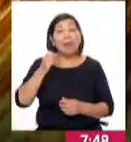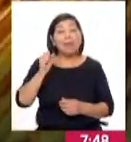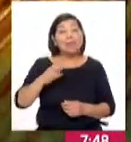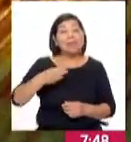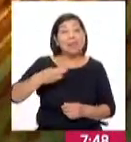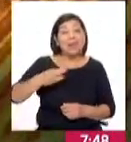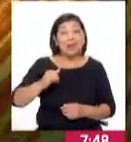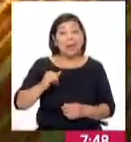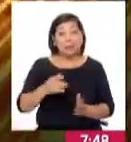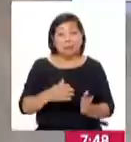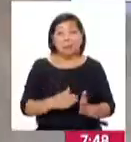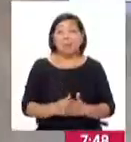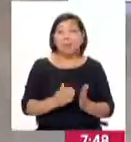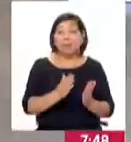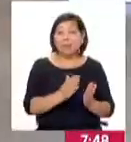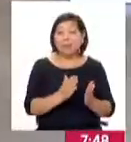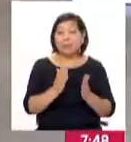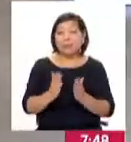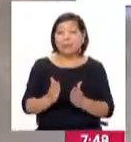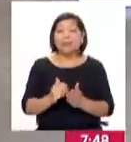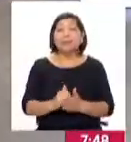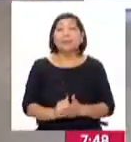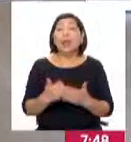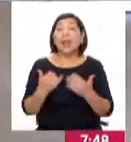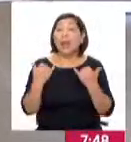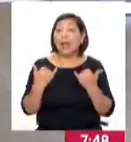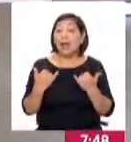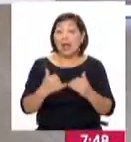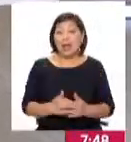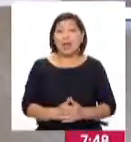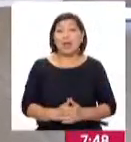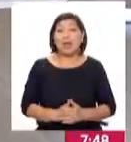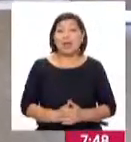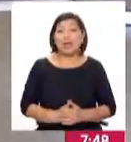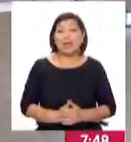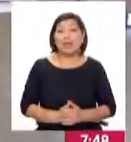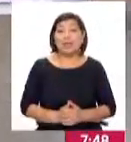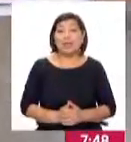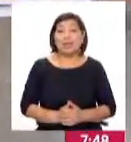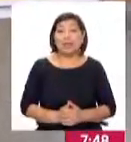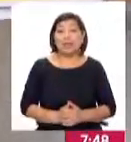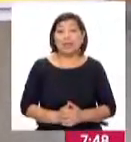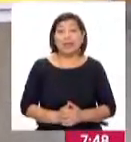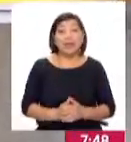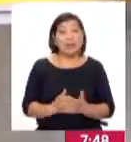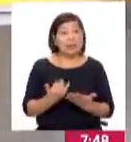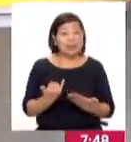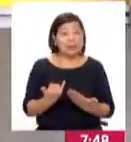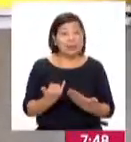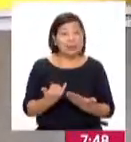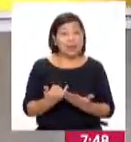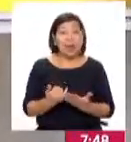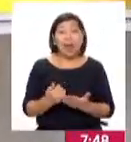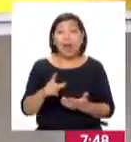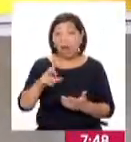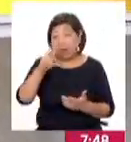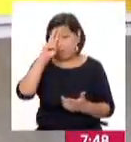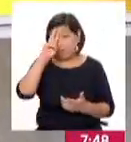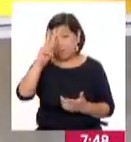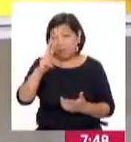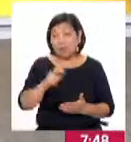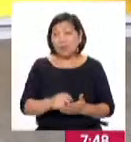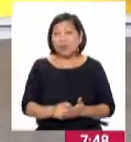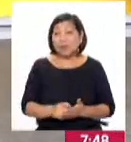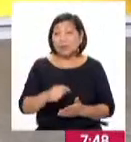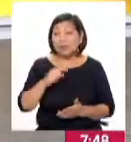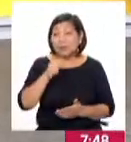nosotros siete con cuarenta y ocho vamos por aquí porque ahora desde Lima desde la el distrito de la victoria en realidad Carola